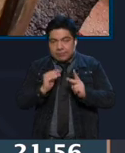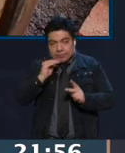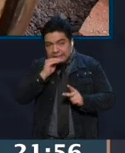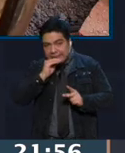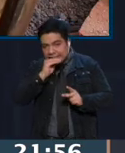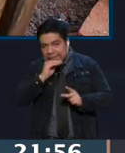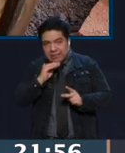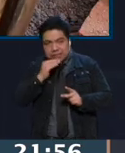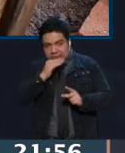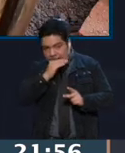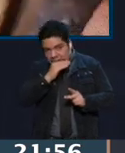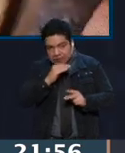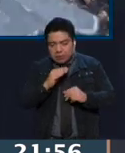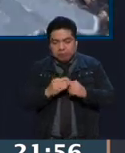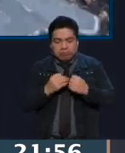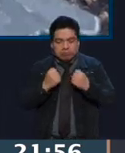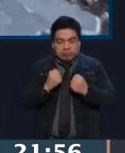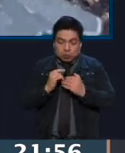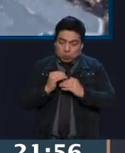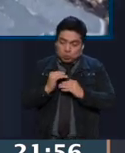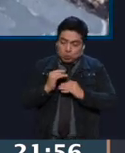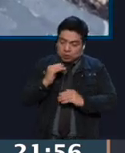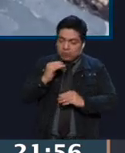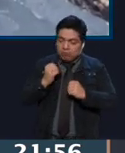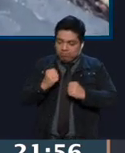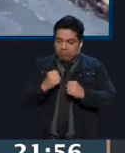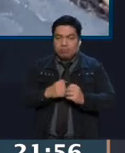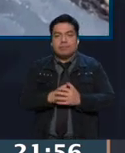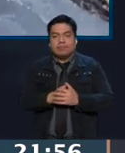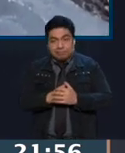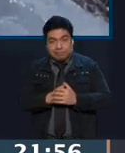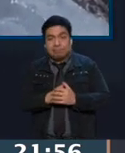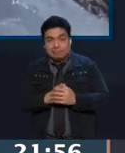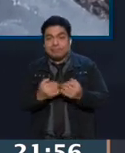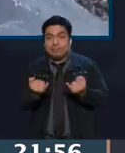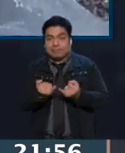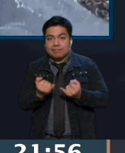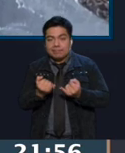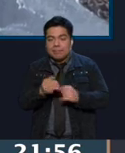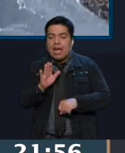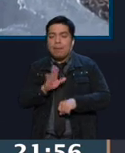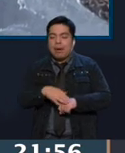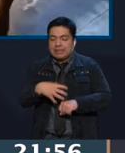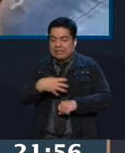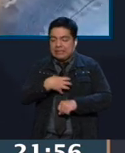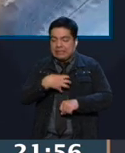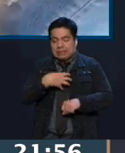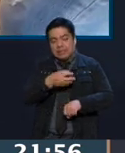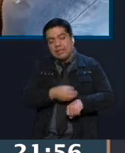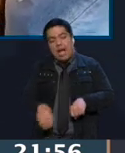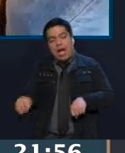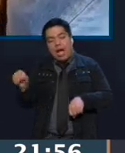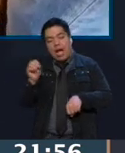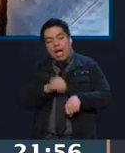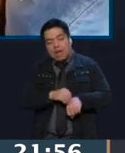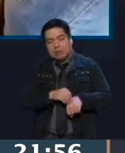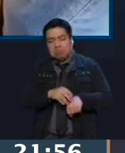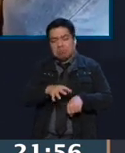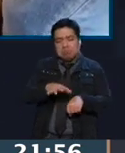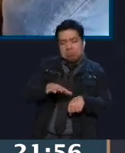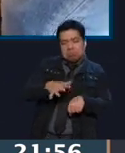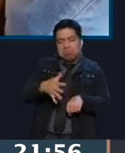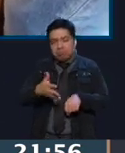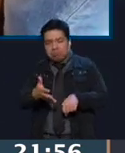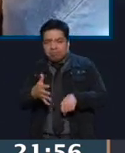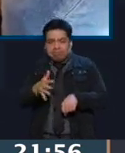pueda crecer robusta y fuerte, y se fortalece con más abono, y ya más o menos por ahí